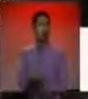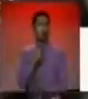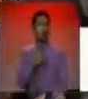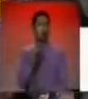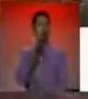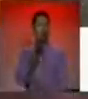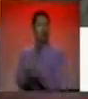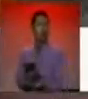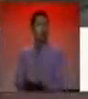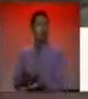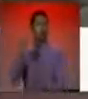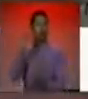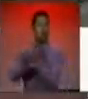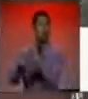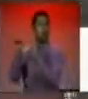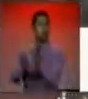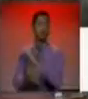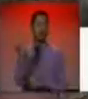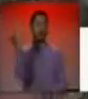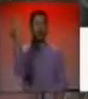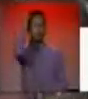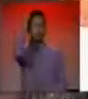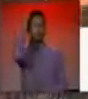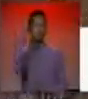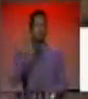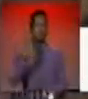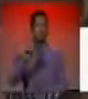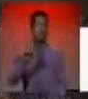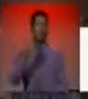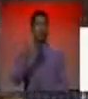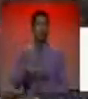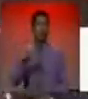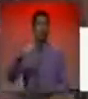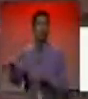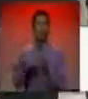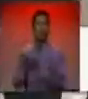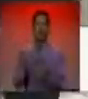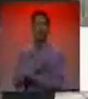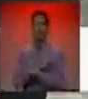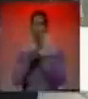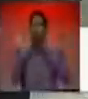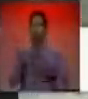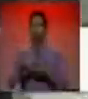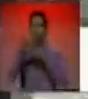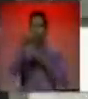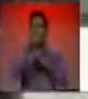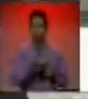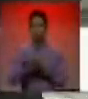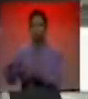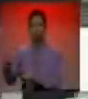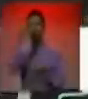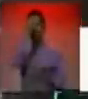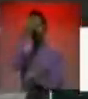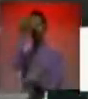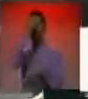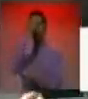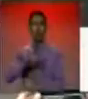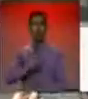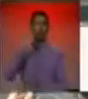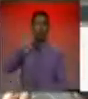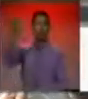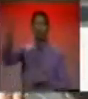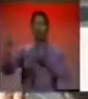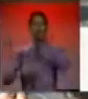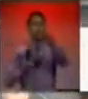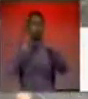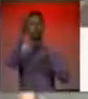pruebas sobre las denuncias que el alcalde de Quito, Mauricio Rodas, debe aclarar. Destacó que los documentos tienen información sobre algunos viajes de Rodas